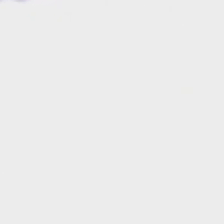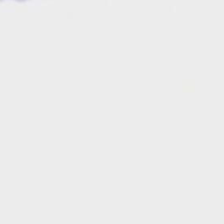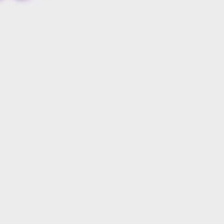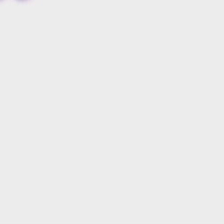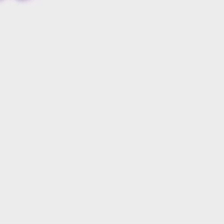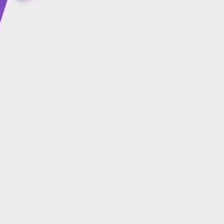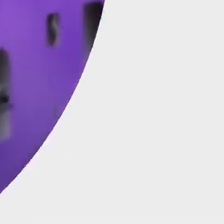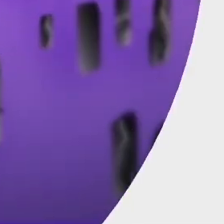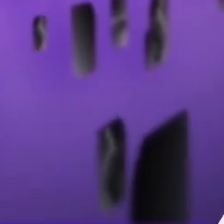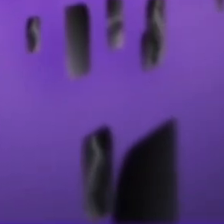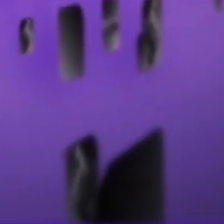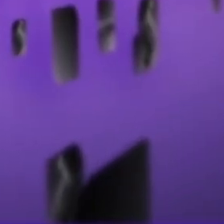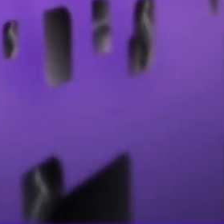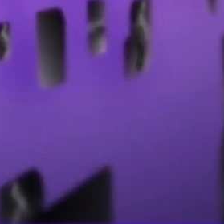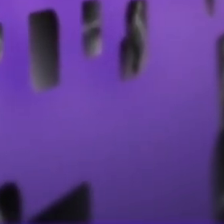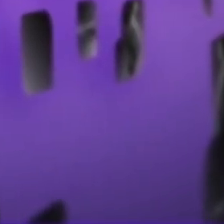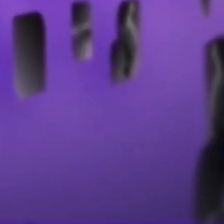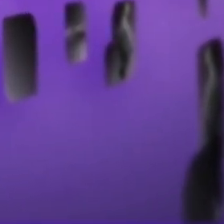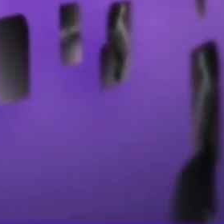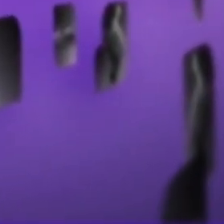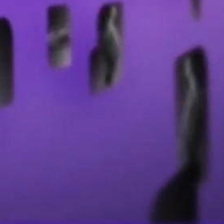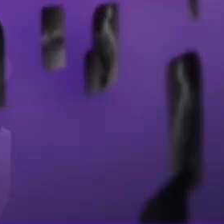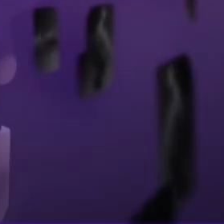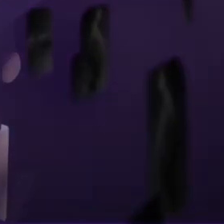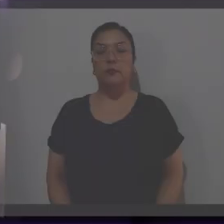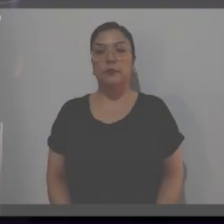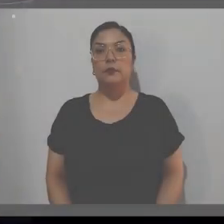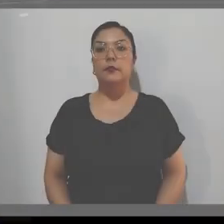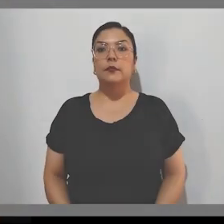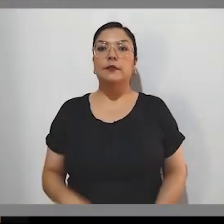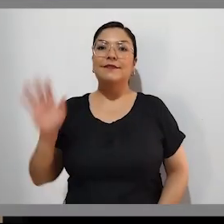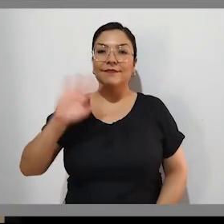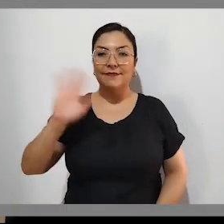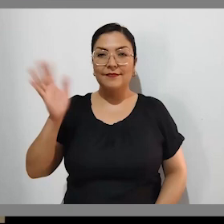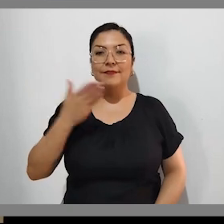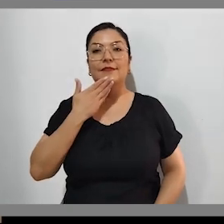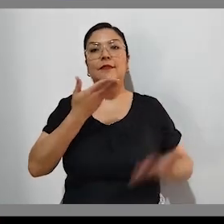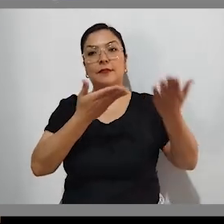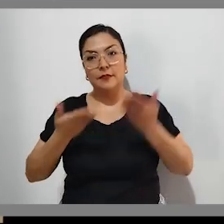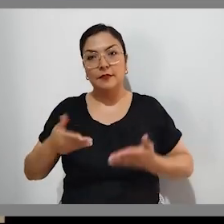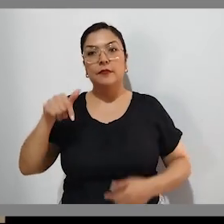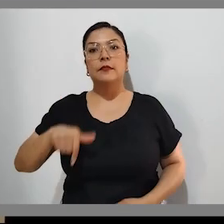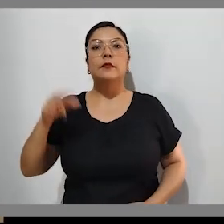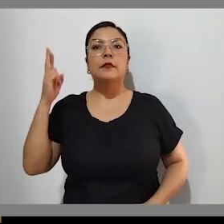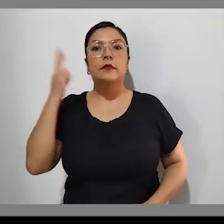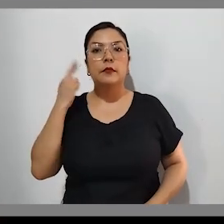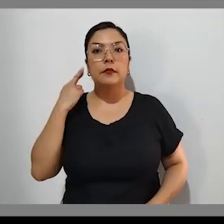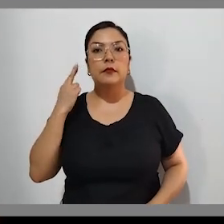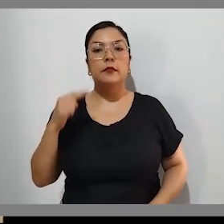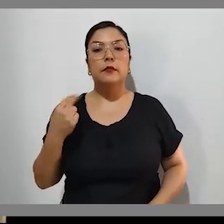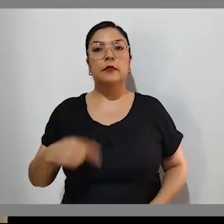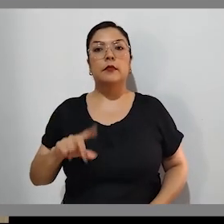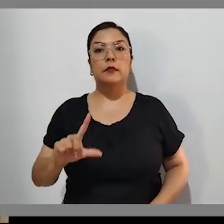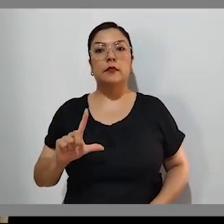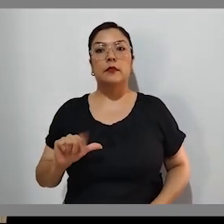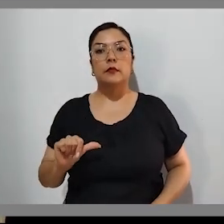Los temas democrático-electorales al alcance de la ciudadanía. Hola, ¿qué tal? Bienvenidos a su programa La Urna,